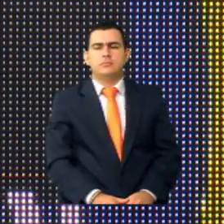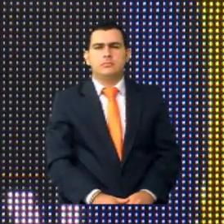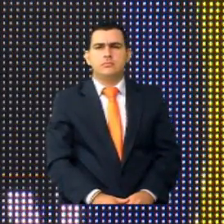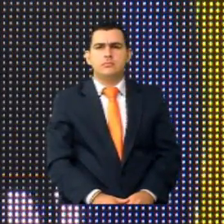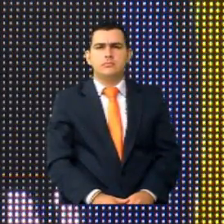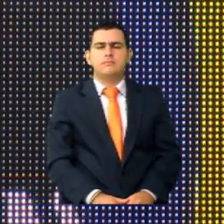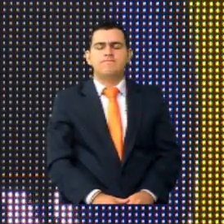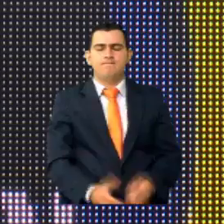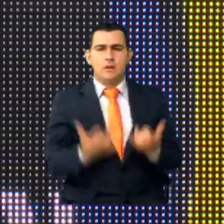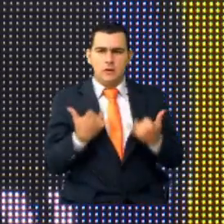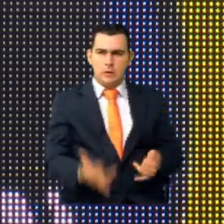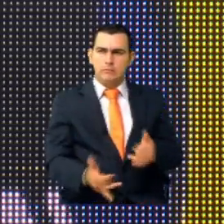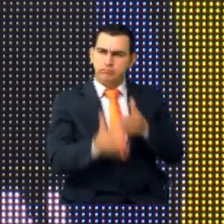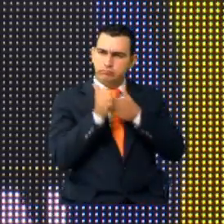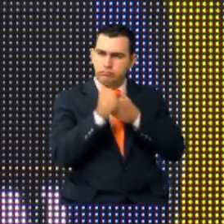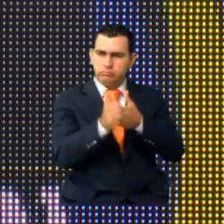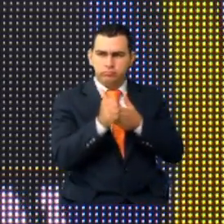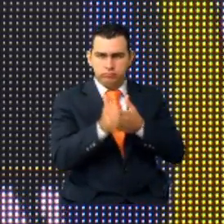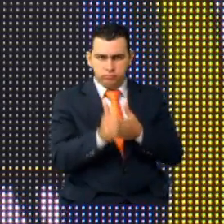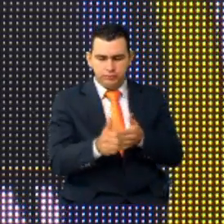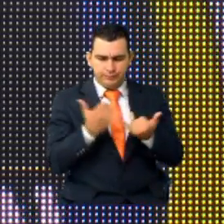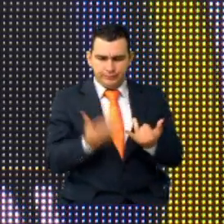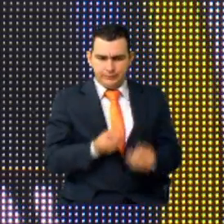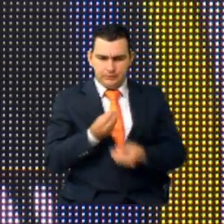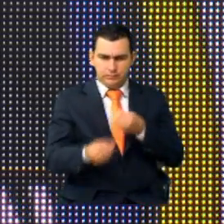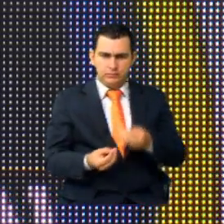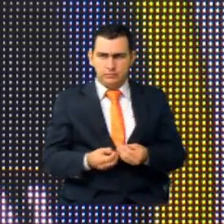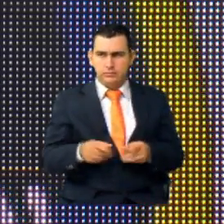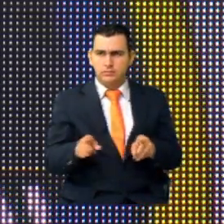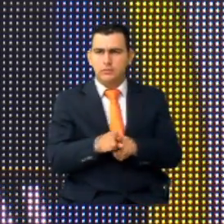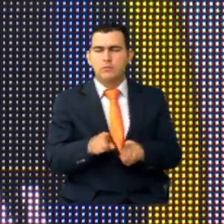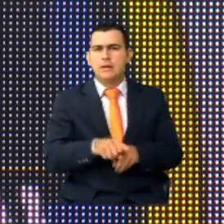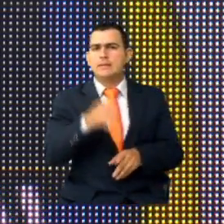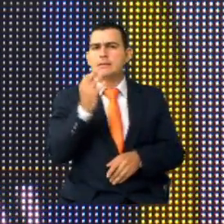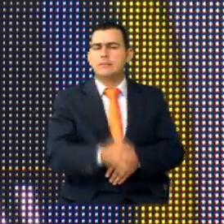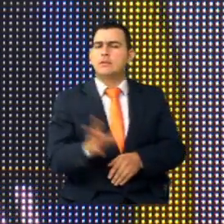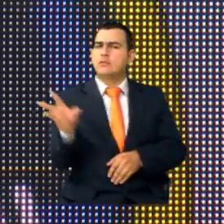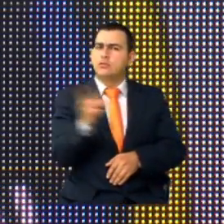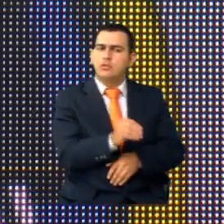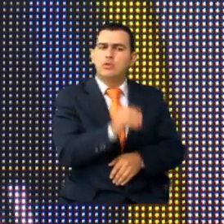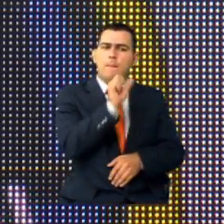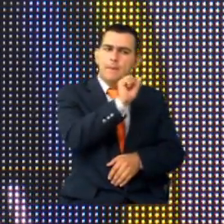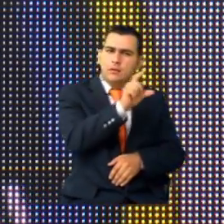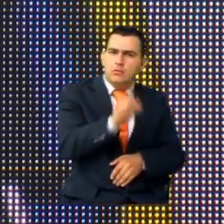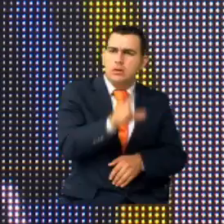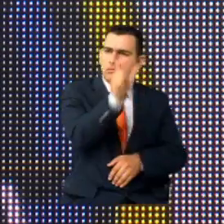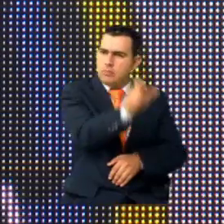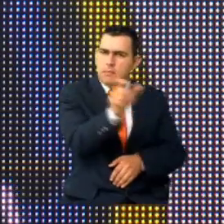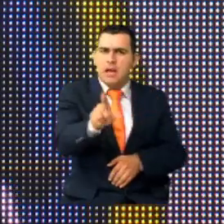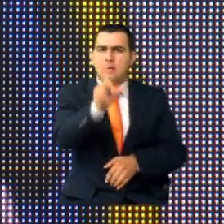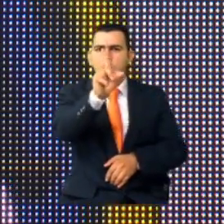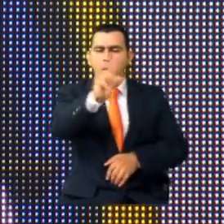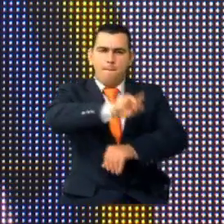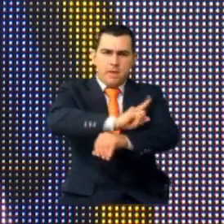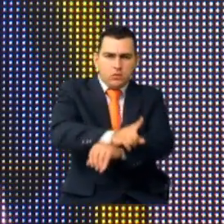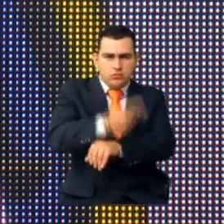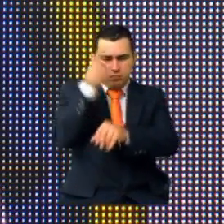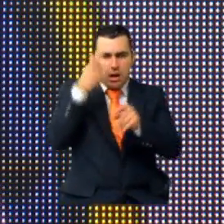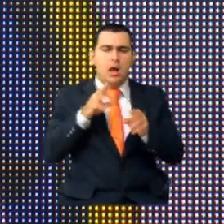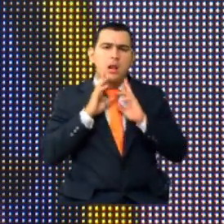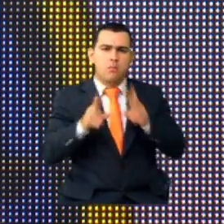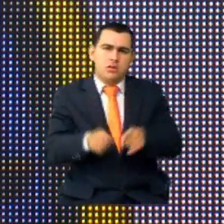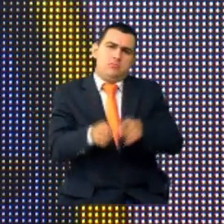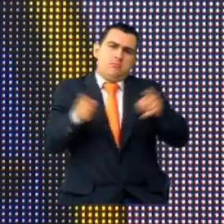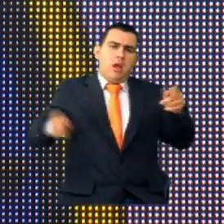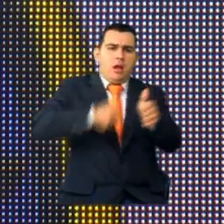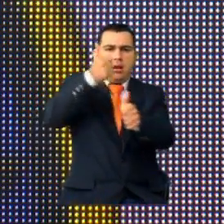La metodología que utilizaremos será la misma que hemos realizado en los segmentos anteriores. Los candidatos tendrán 60 segundos para entregar la respuesta a la pregunta que